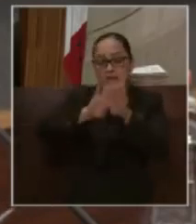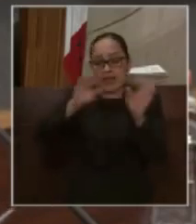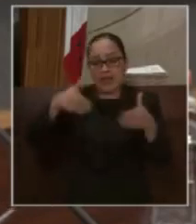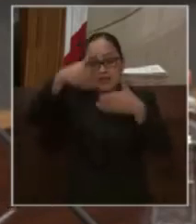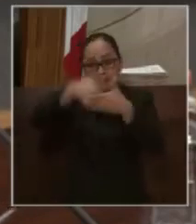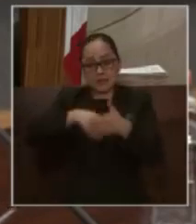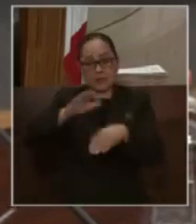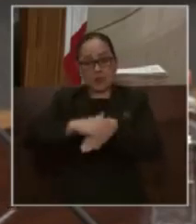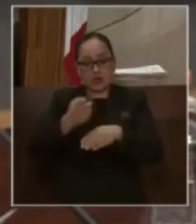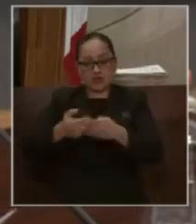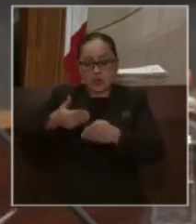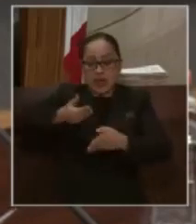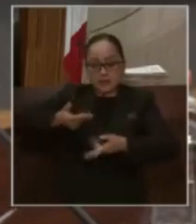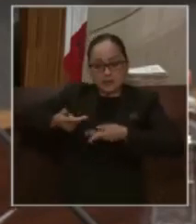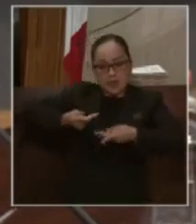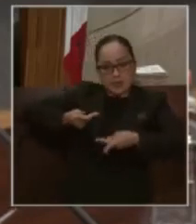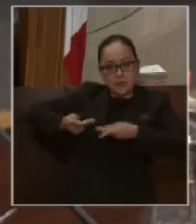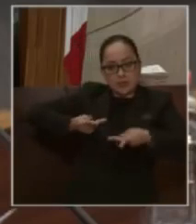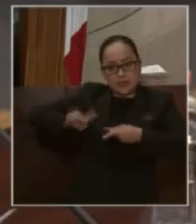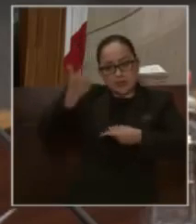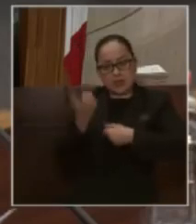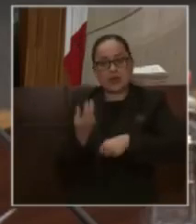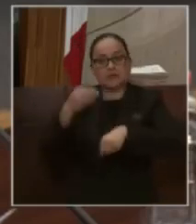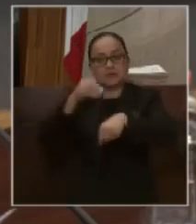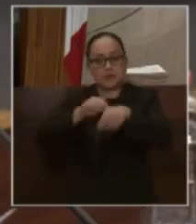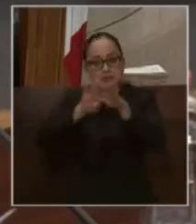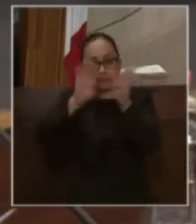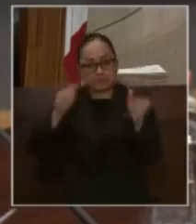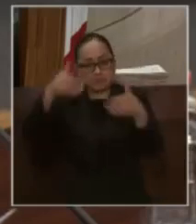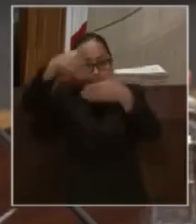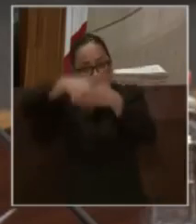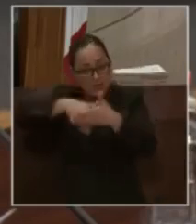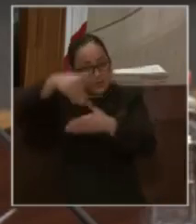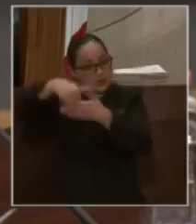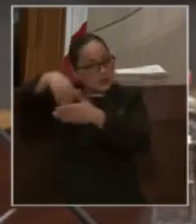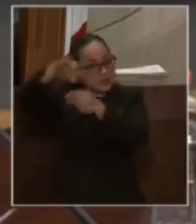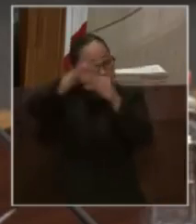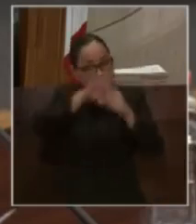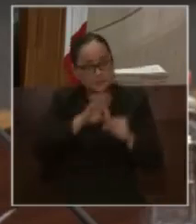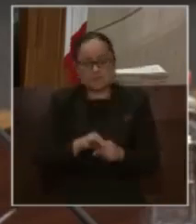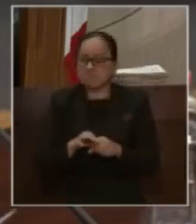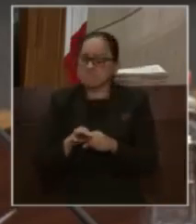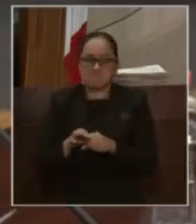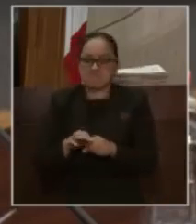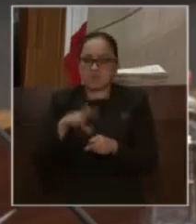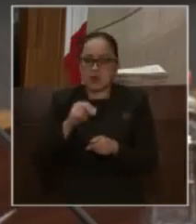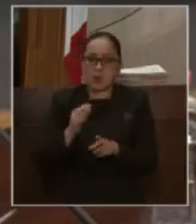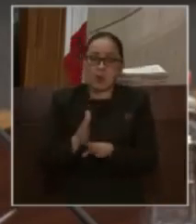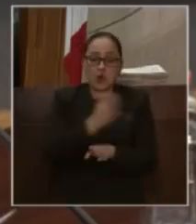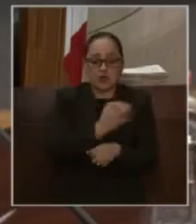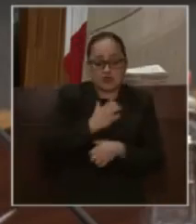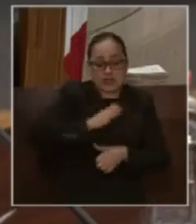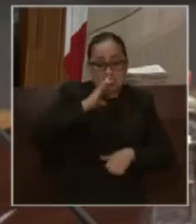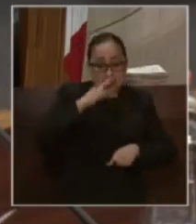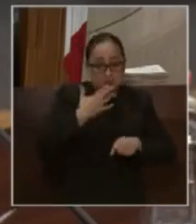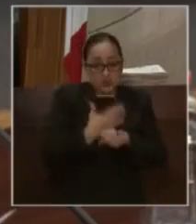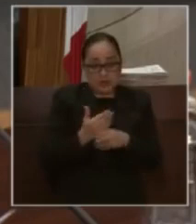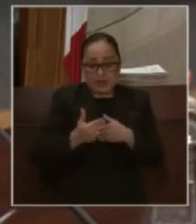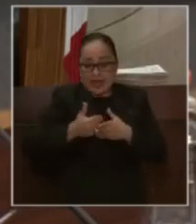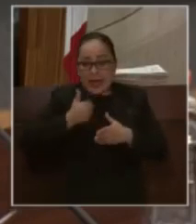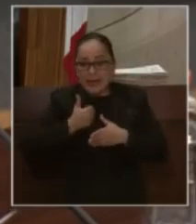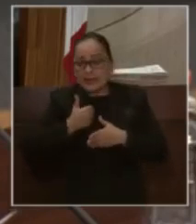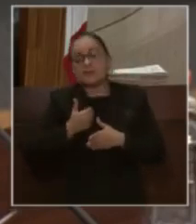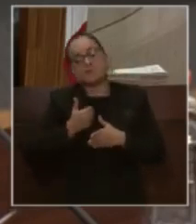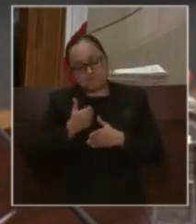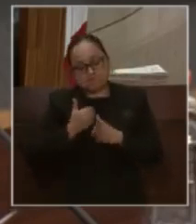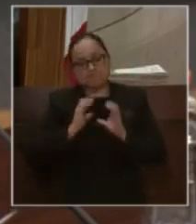de los trabajos preparatorios de instalación de las casillas, de tal modo que las autoridades electorales adoptaron las medidas preventivas que